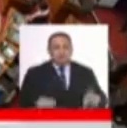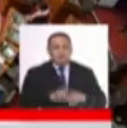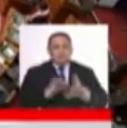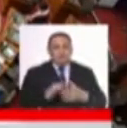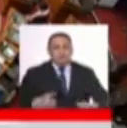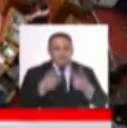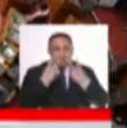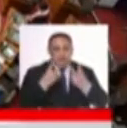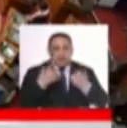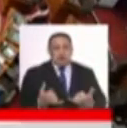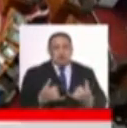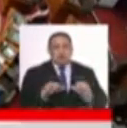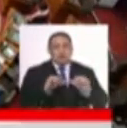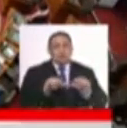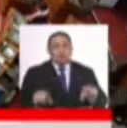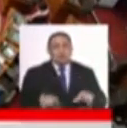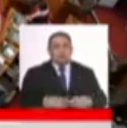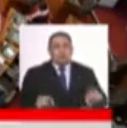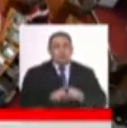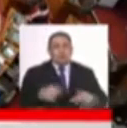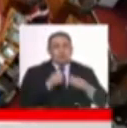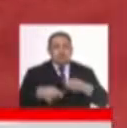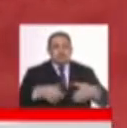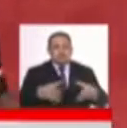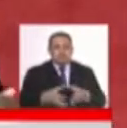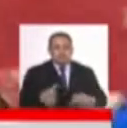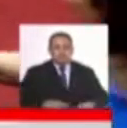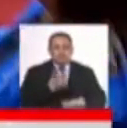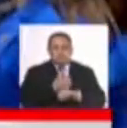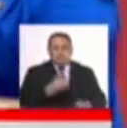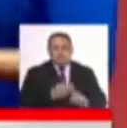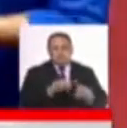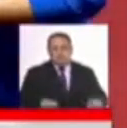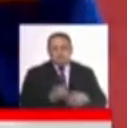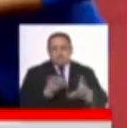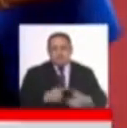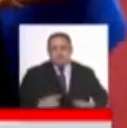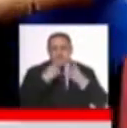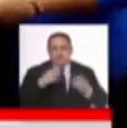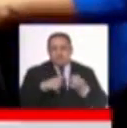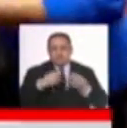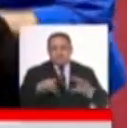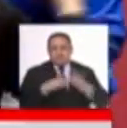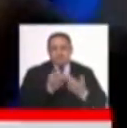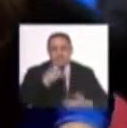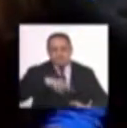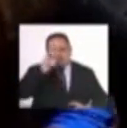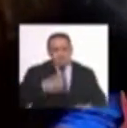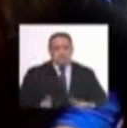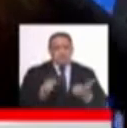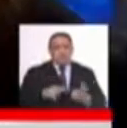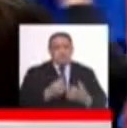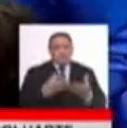Los primeros pasos y los primeros anuncios son fundamentales. Tal cual, tal cual. Ahora, una pregunta, Natalia, digamos, estamos